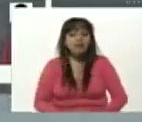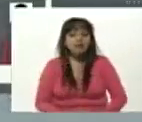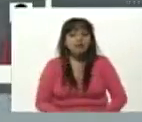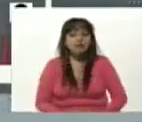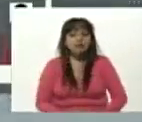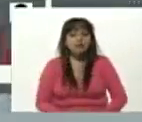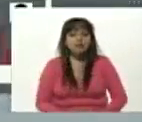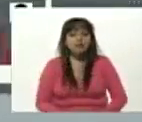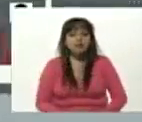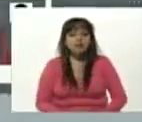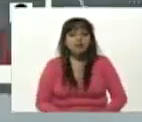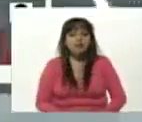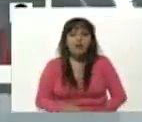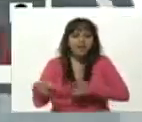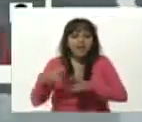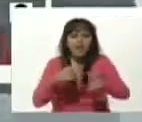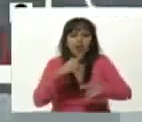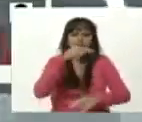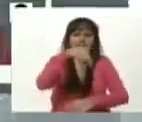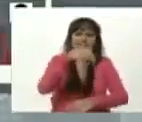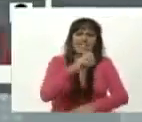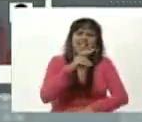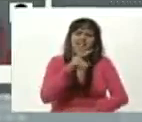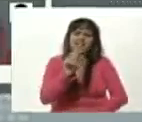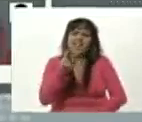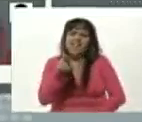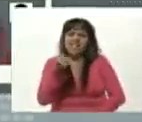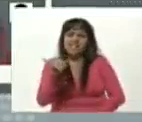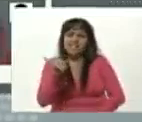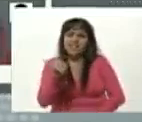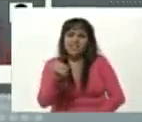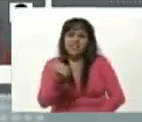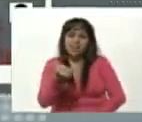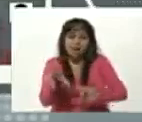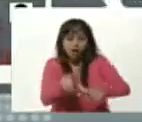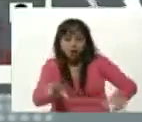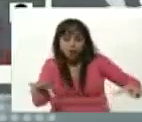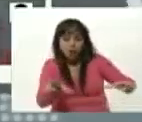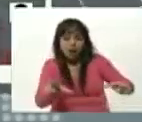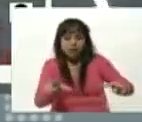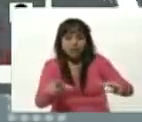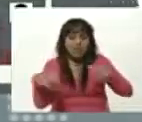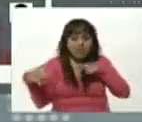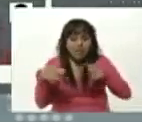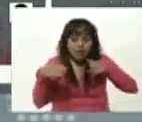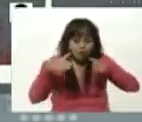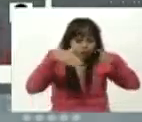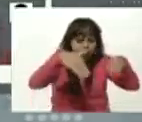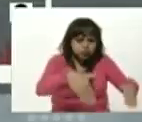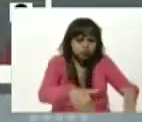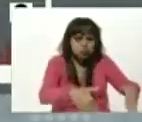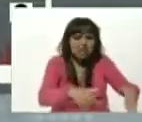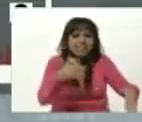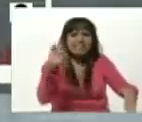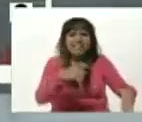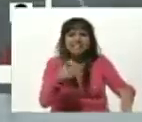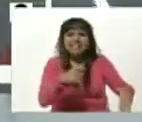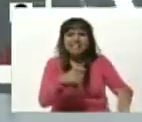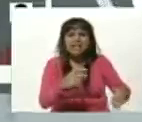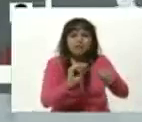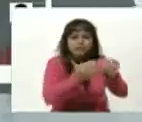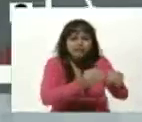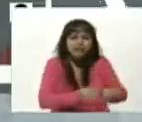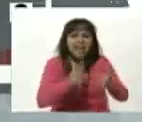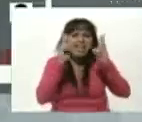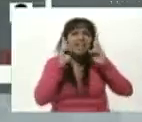Anzoátegui, con el río Neverí. Que el dragado final del río, la salida del río, necesita